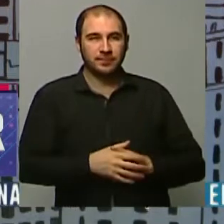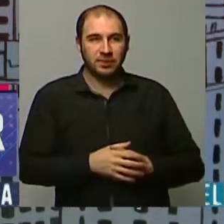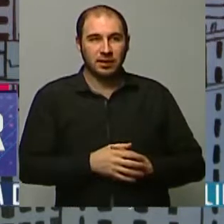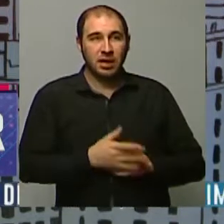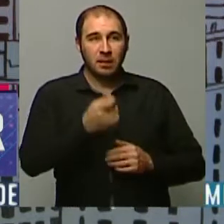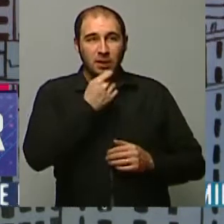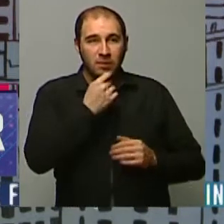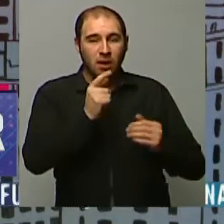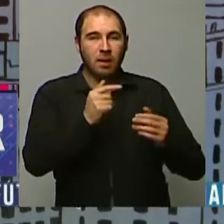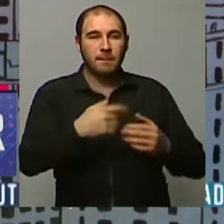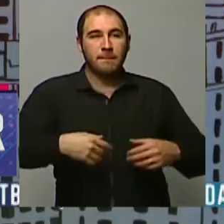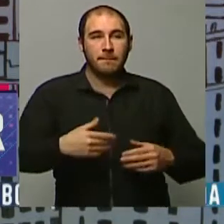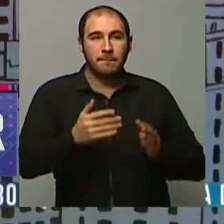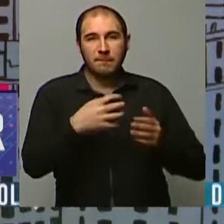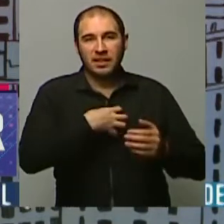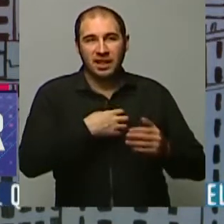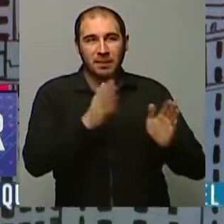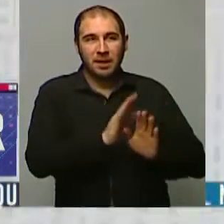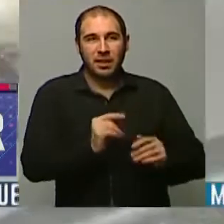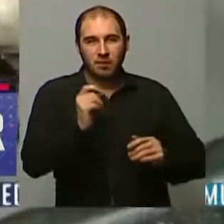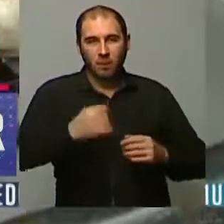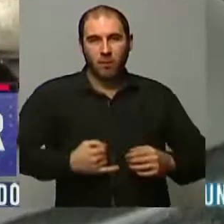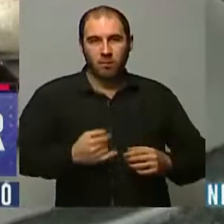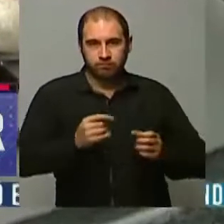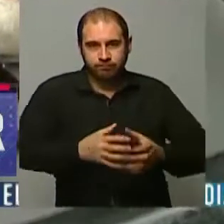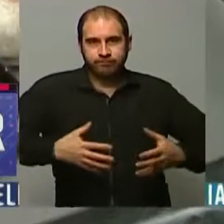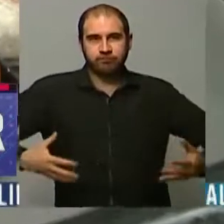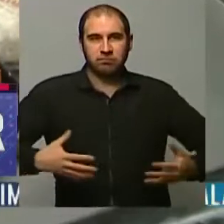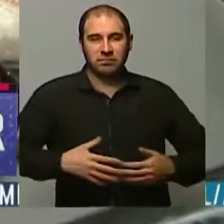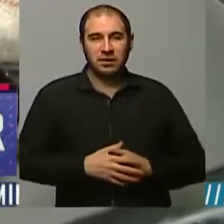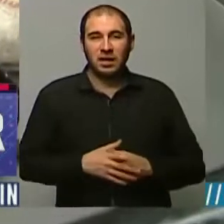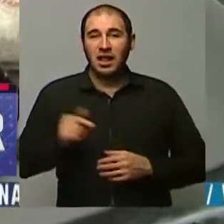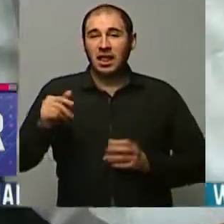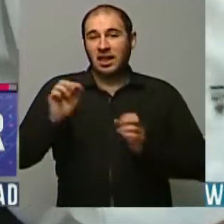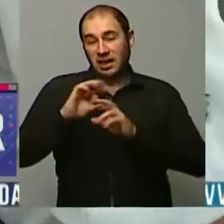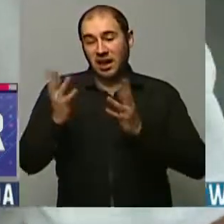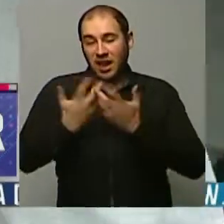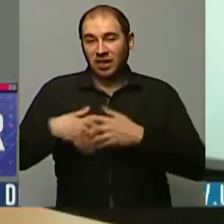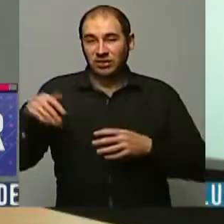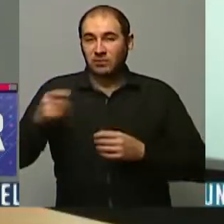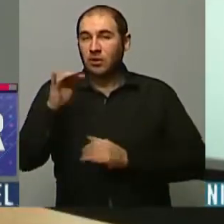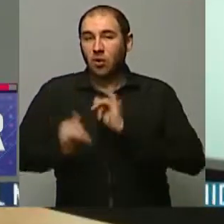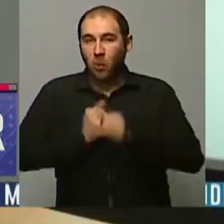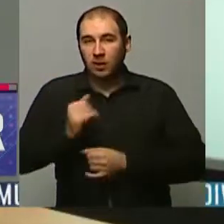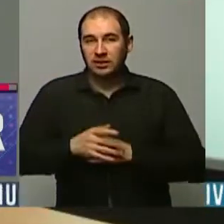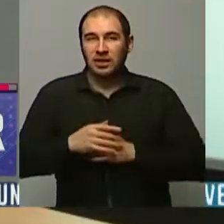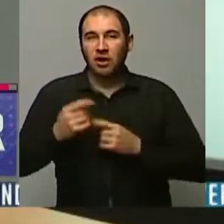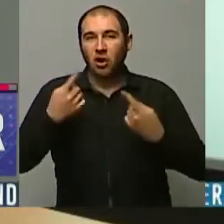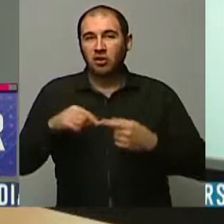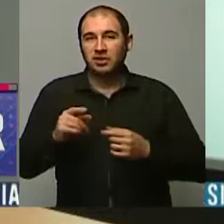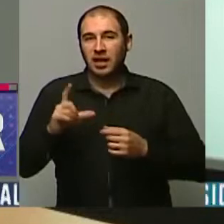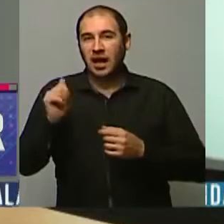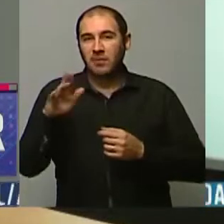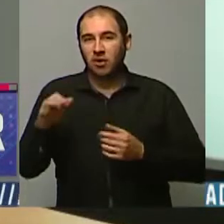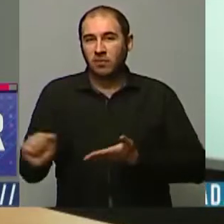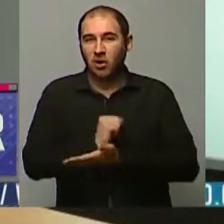preparan una materia y engordan, aumentan de peso. Sí. Bueno, está vinculado un poco a eso, ¿no? Cuando hablan de erradicar los hidratos de